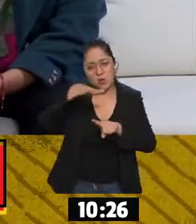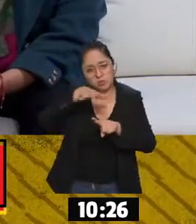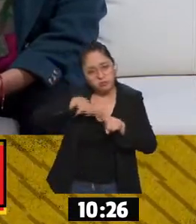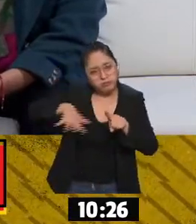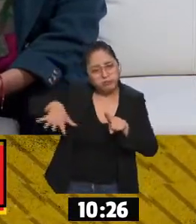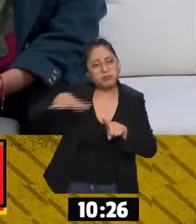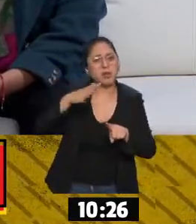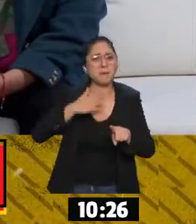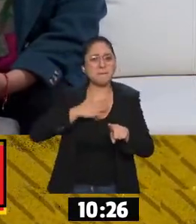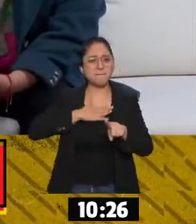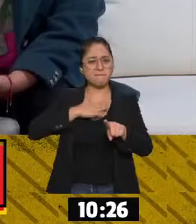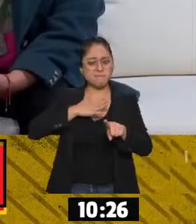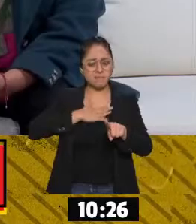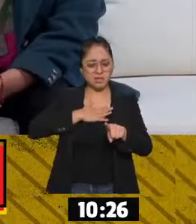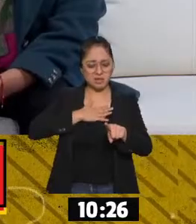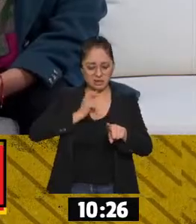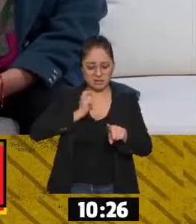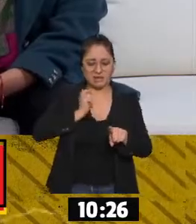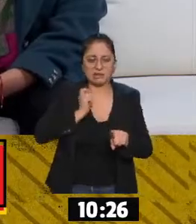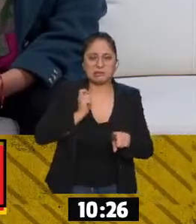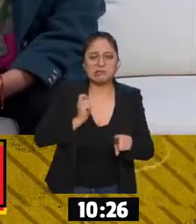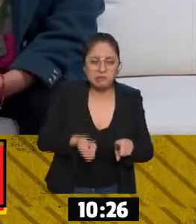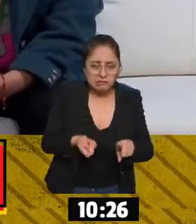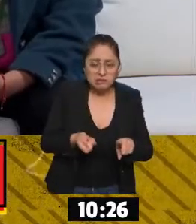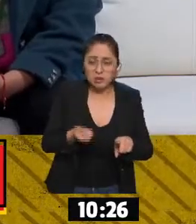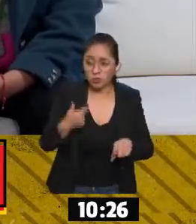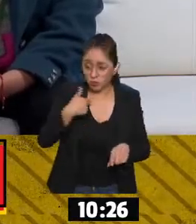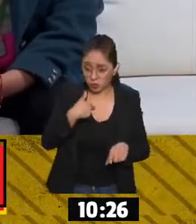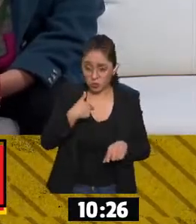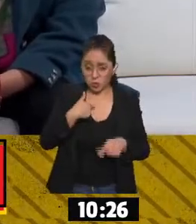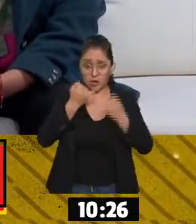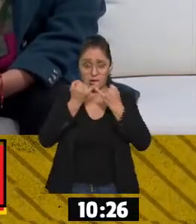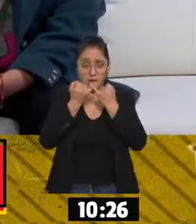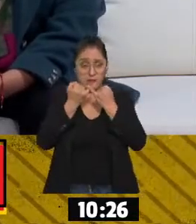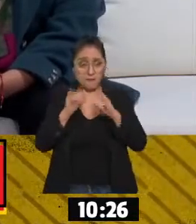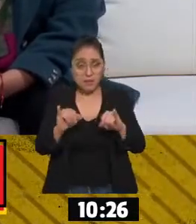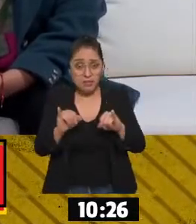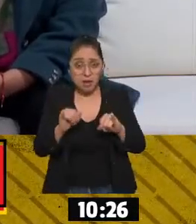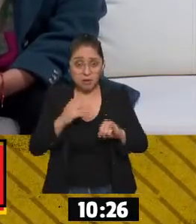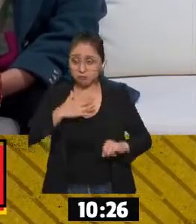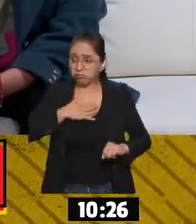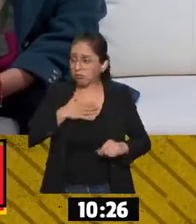Nosotros estamos seguros de que no somos independientes, no